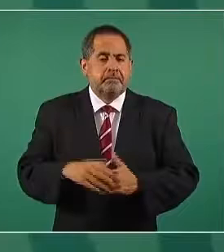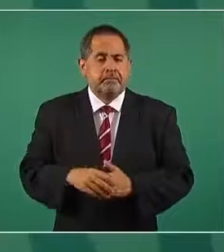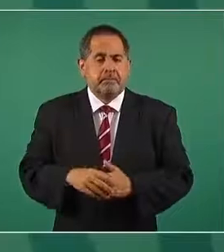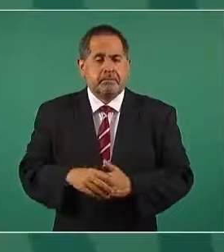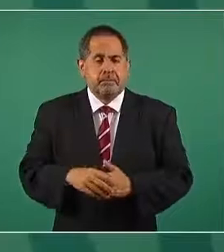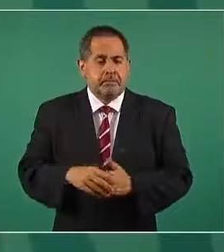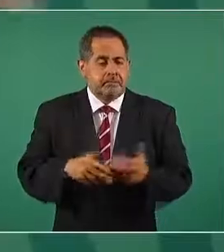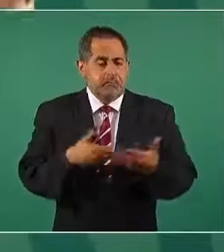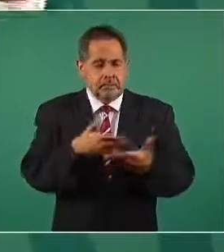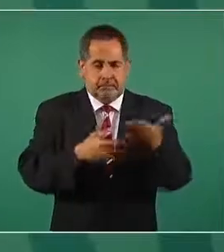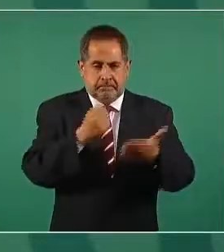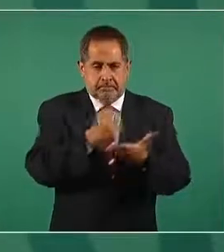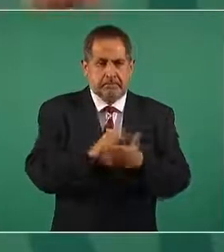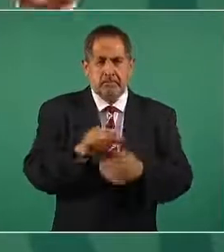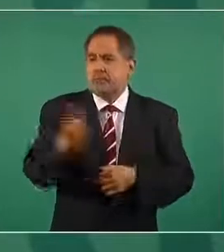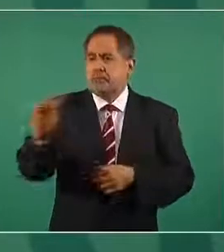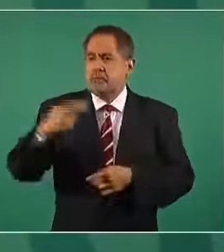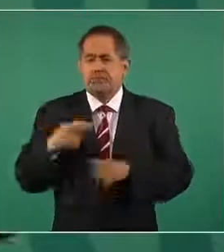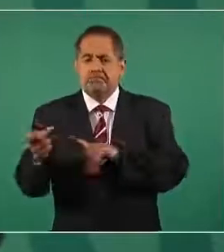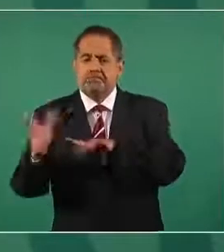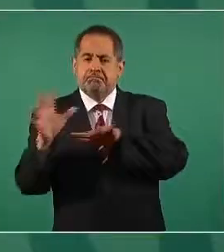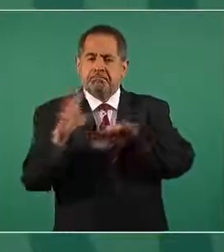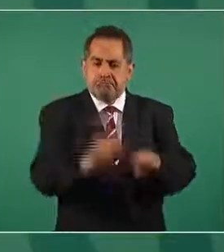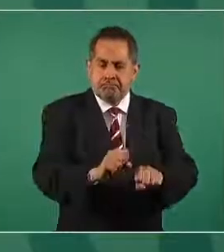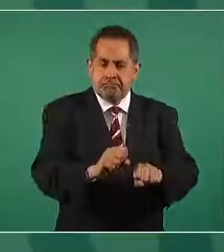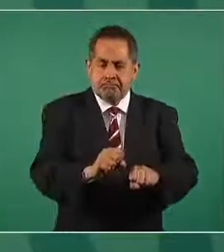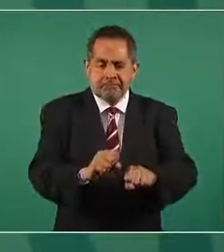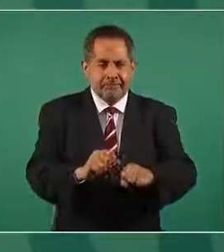no invadida, sino ocupada por otros,